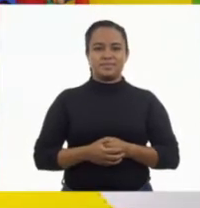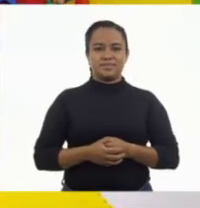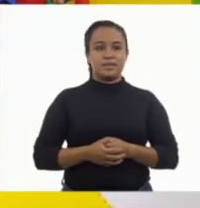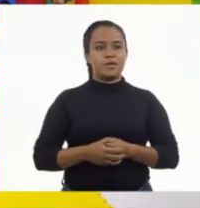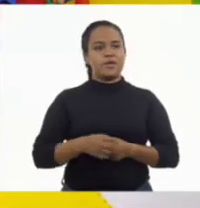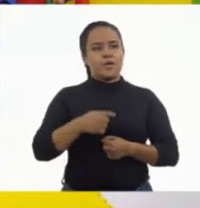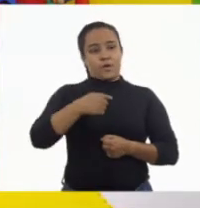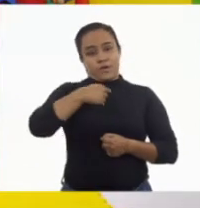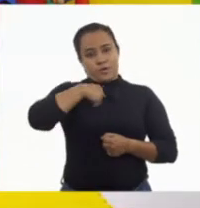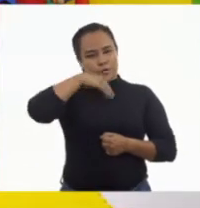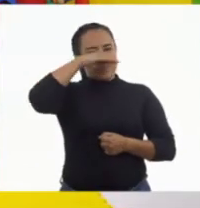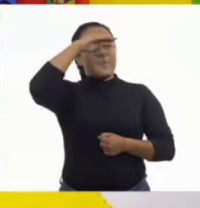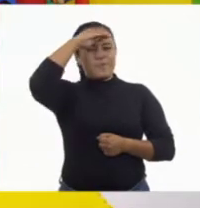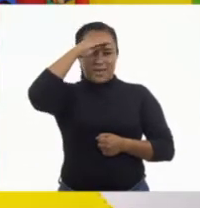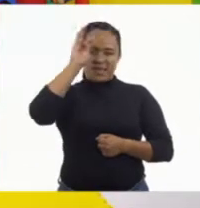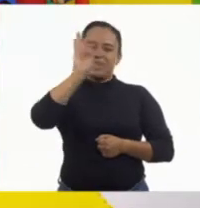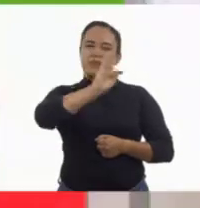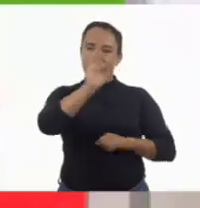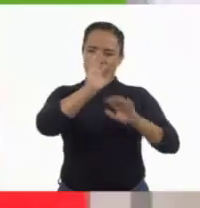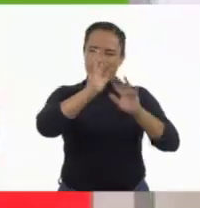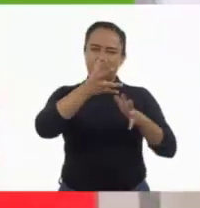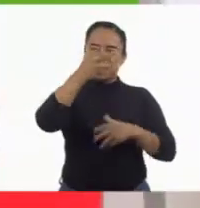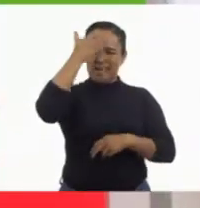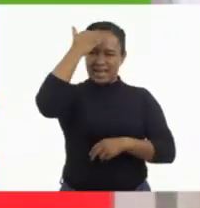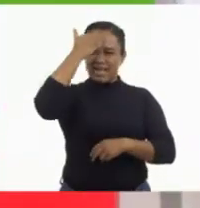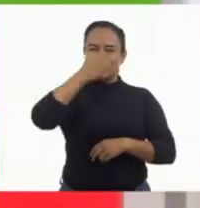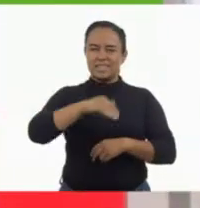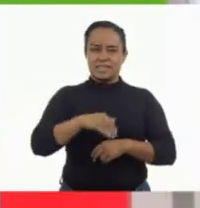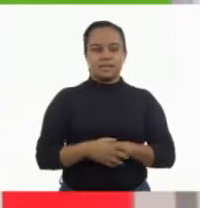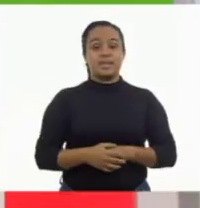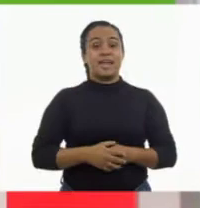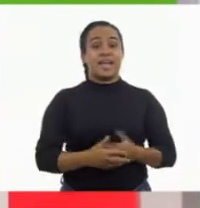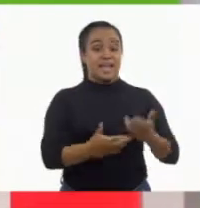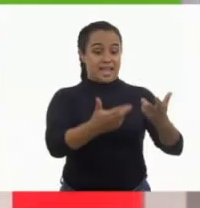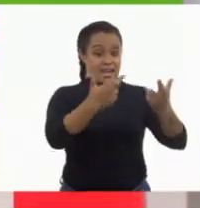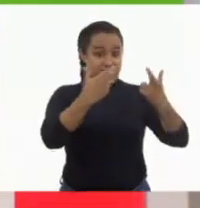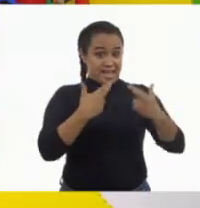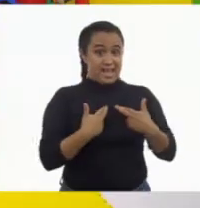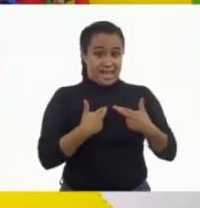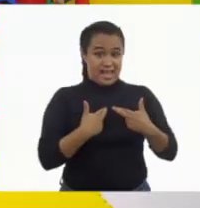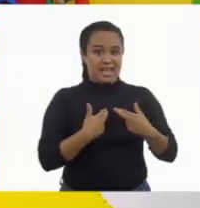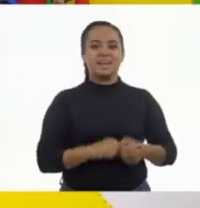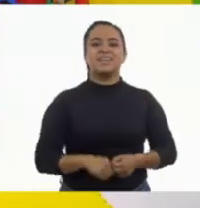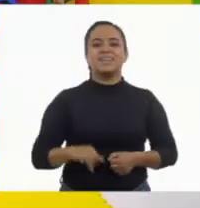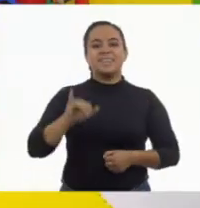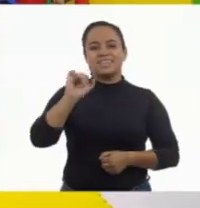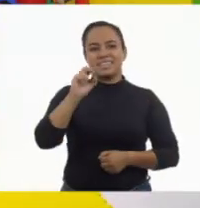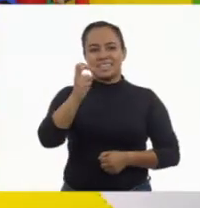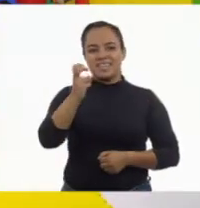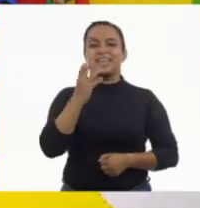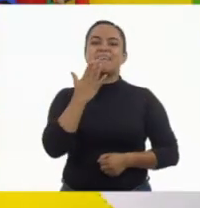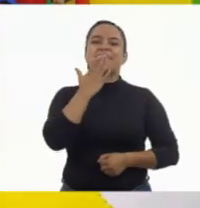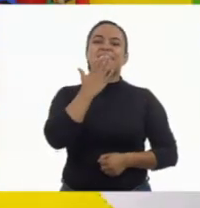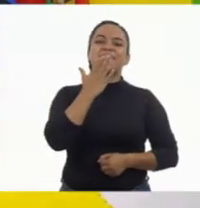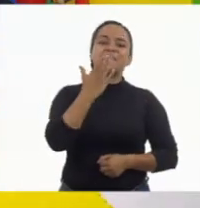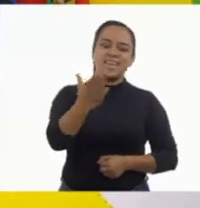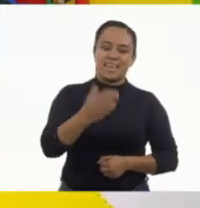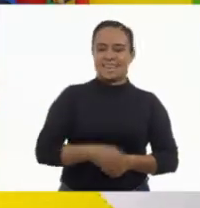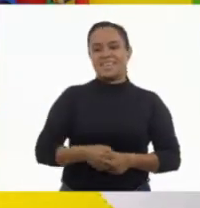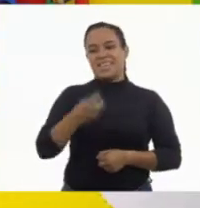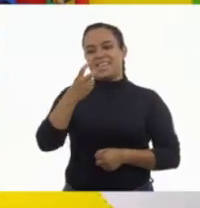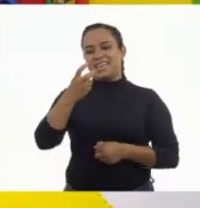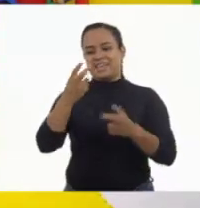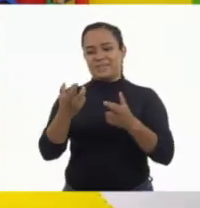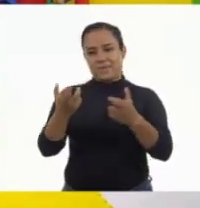Yo creo que sí. ¿Fue recibir un regalo? ¡Sí! ¡Muy, muy bien. Bien! ¡Recibir un